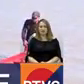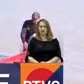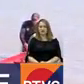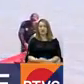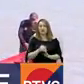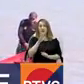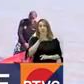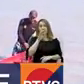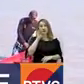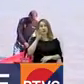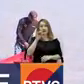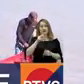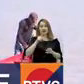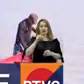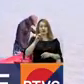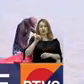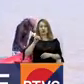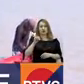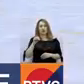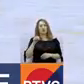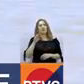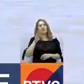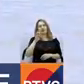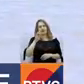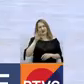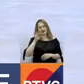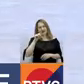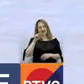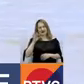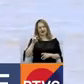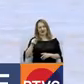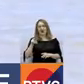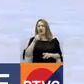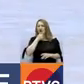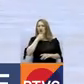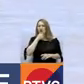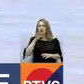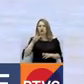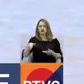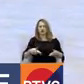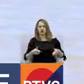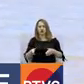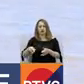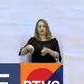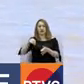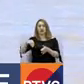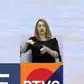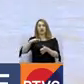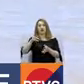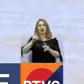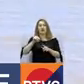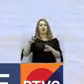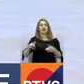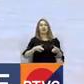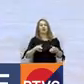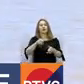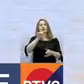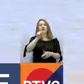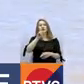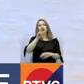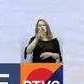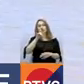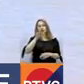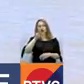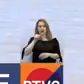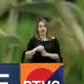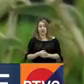kilómetros de neiva se encuentra la represa betania formada por las aguas del río magdalena y el río jaguar a hace 35 años